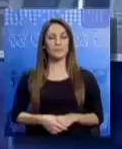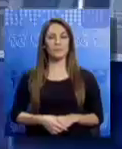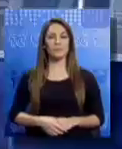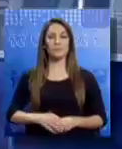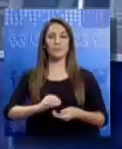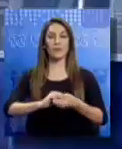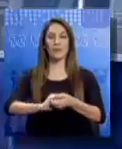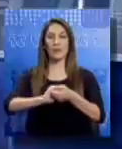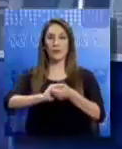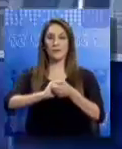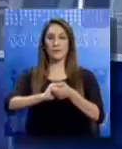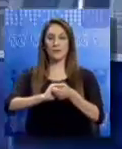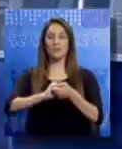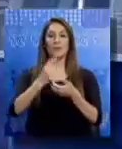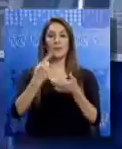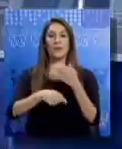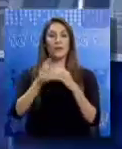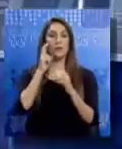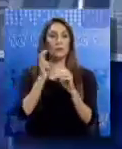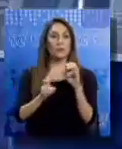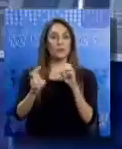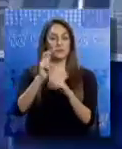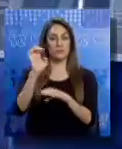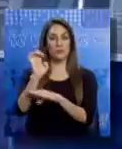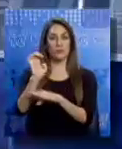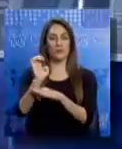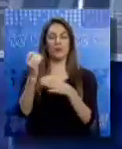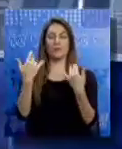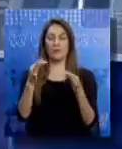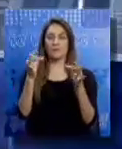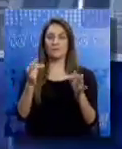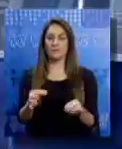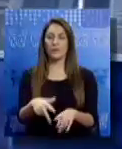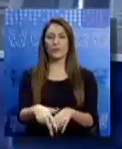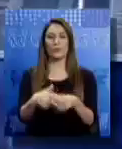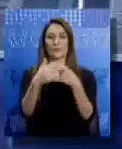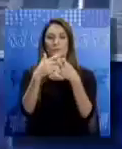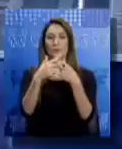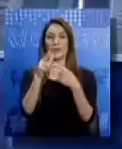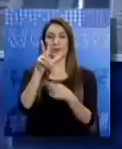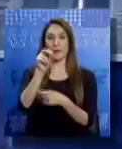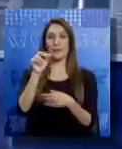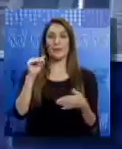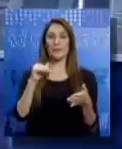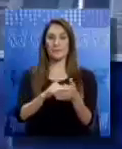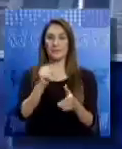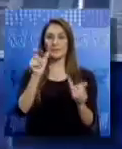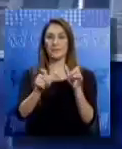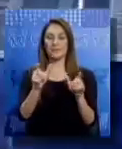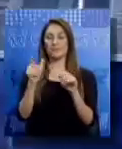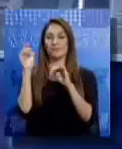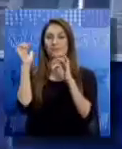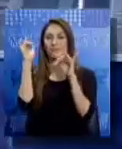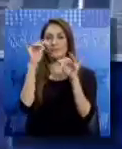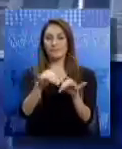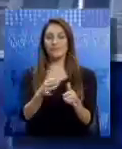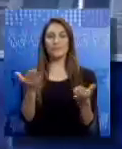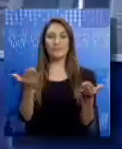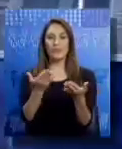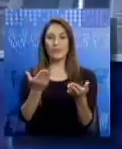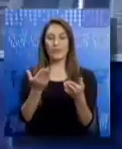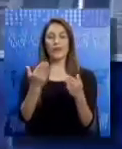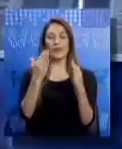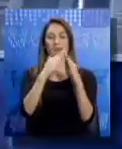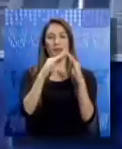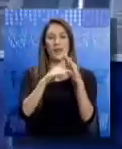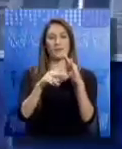Amigos televidentes y el sector turístico de Ecuador se alista ya para recibir a unas 30.000 personas que participarán en el evento Hábitat